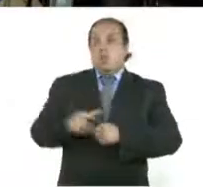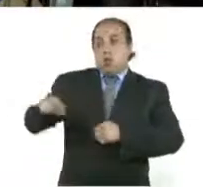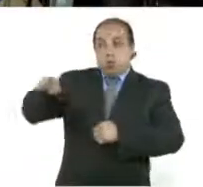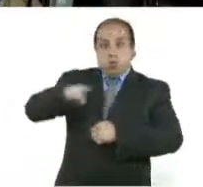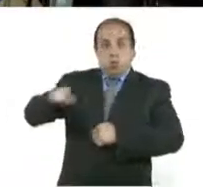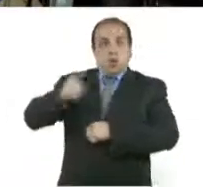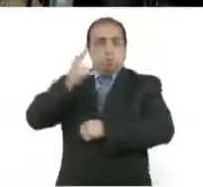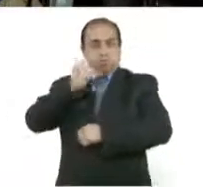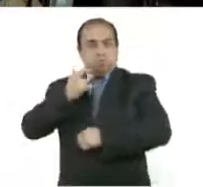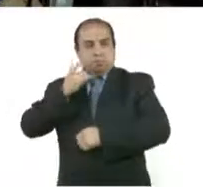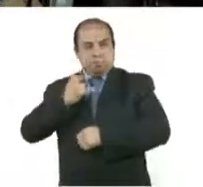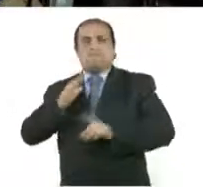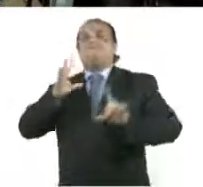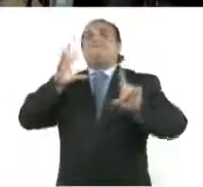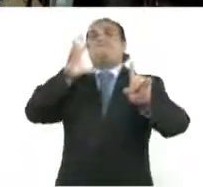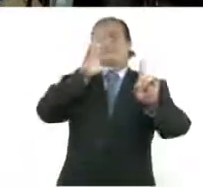posible